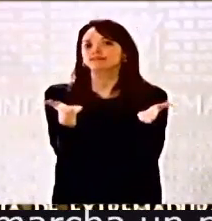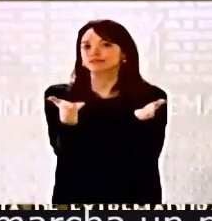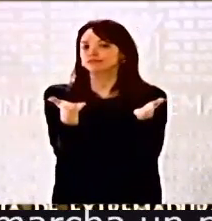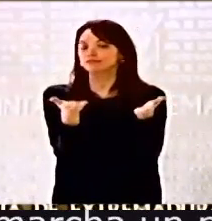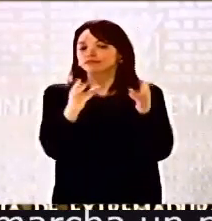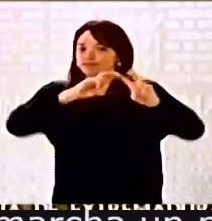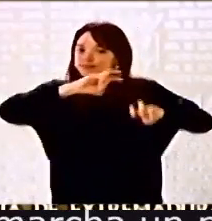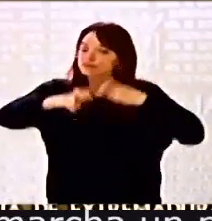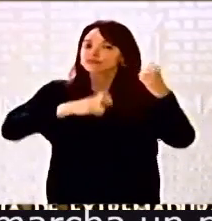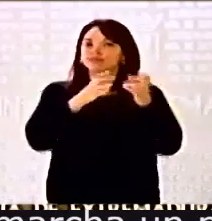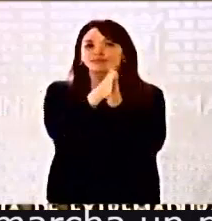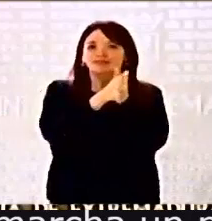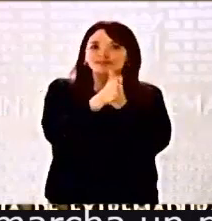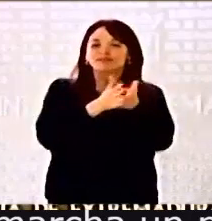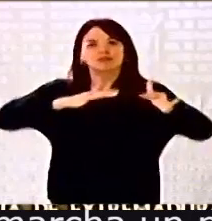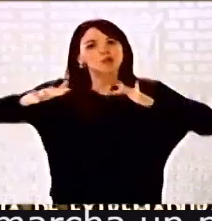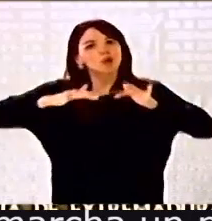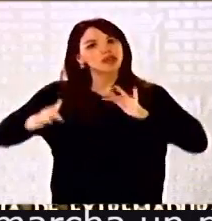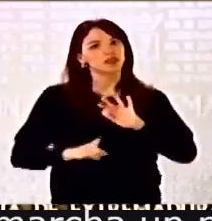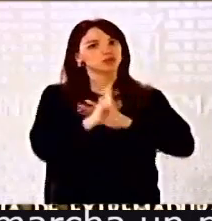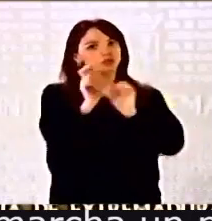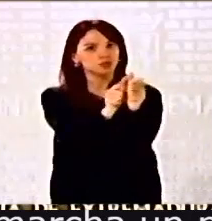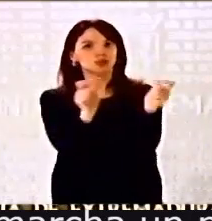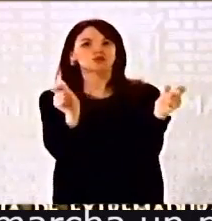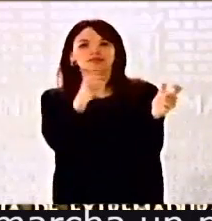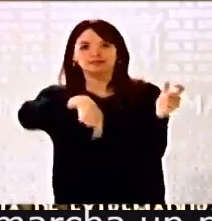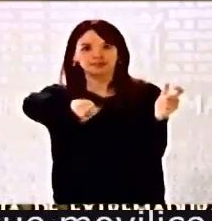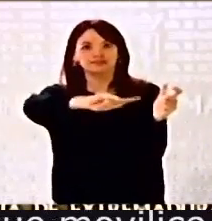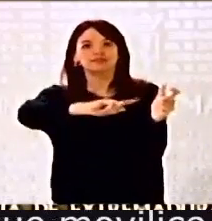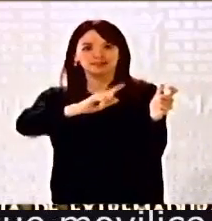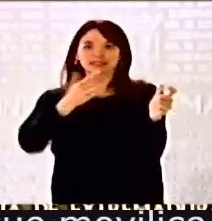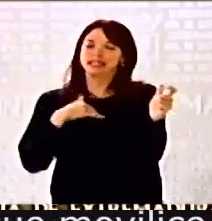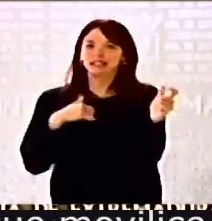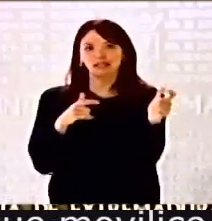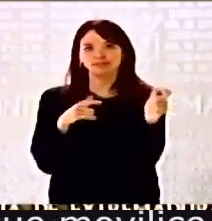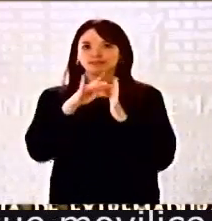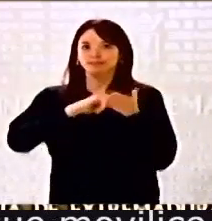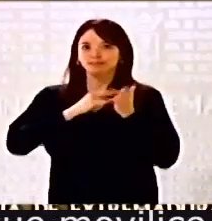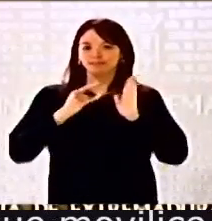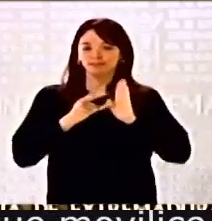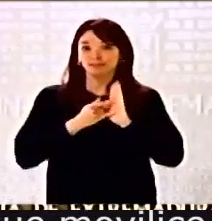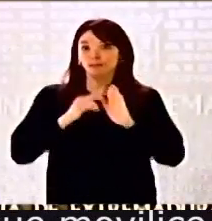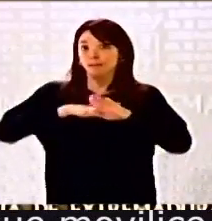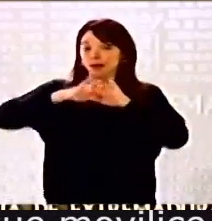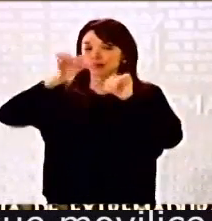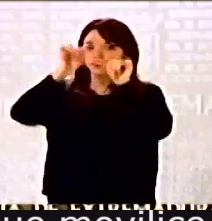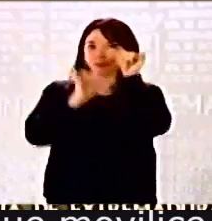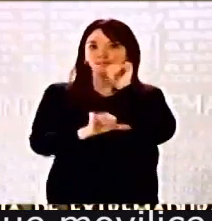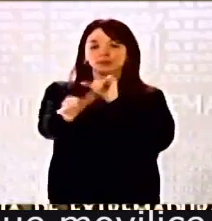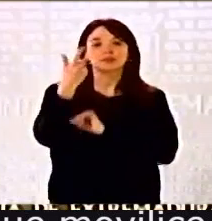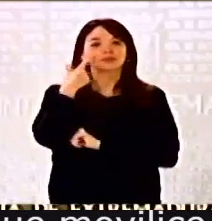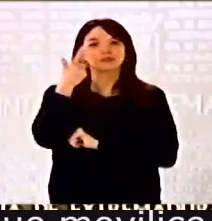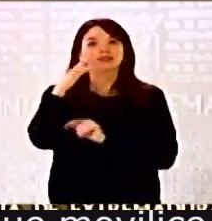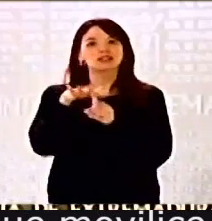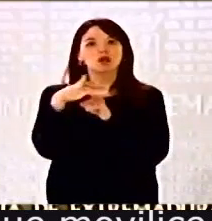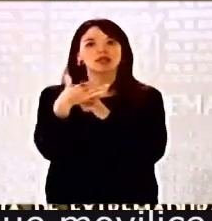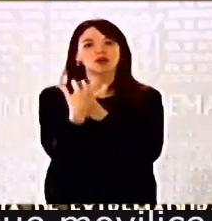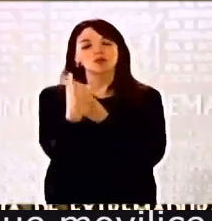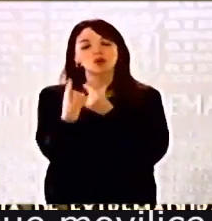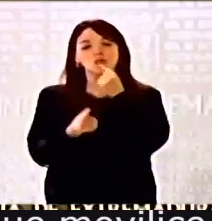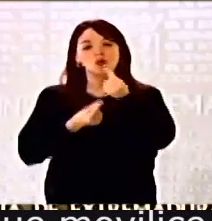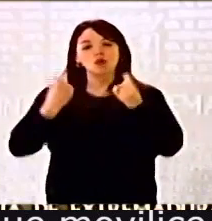refuerce, que incentive, que movilice en cuanto podamos caminar hacia la situación más